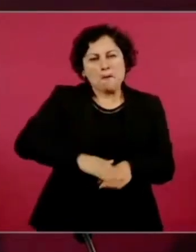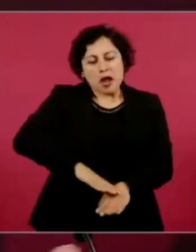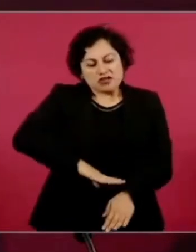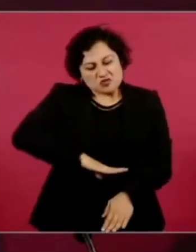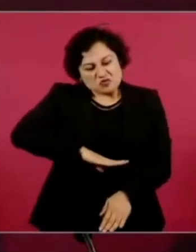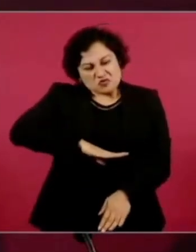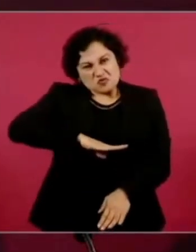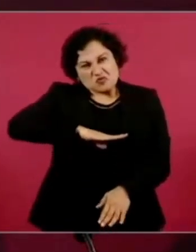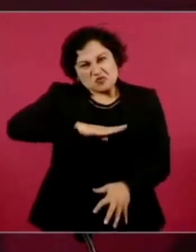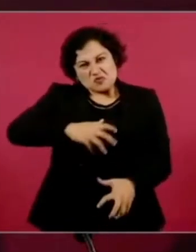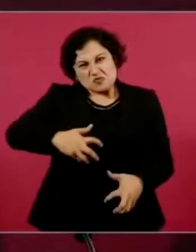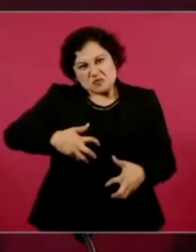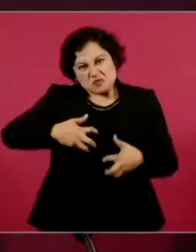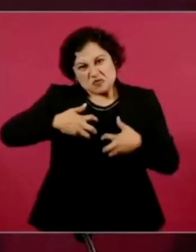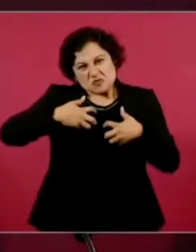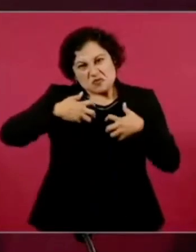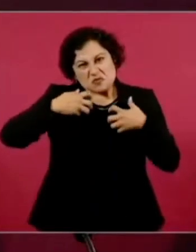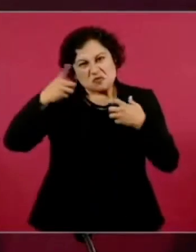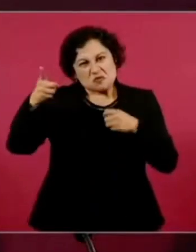se desesperan